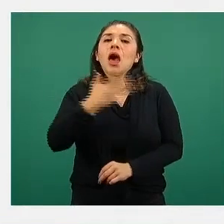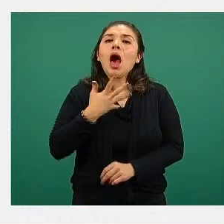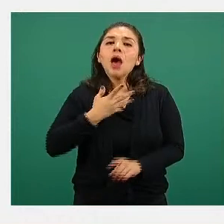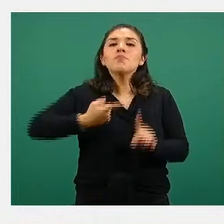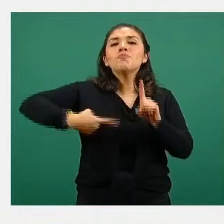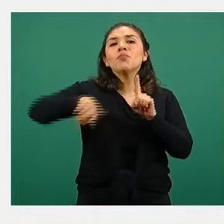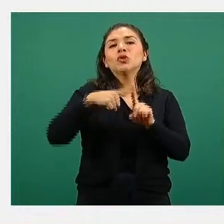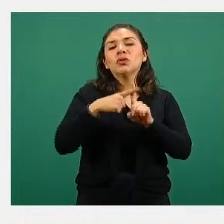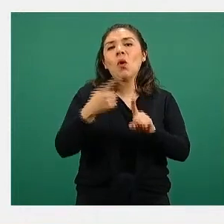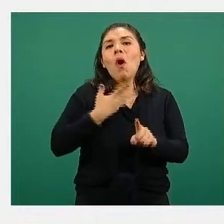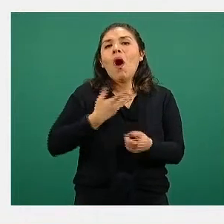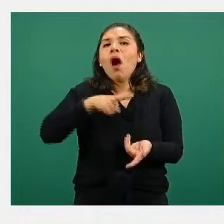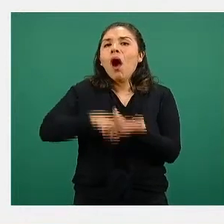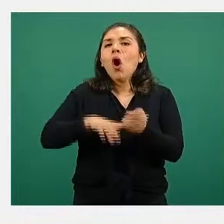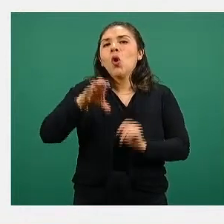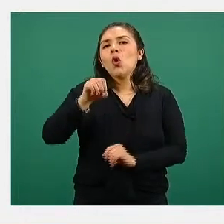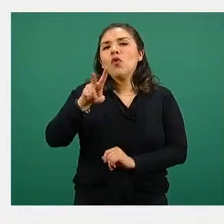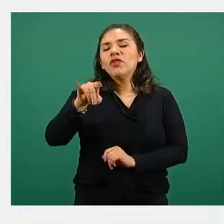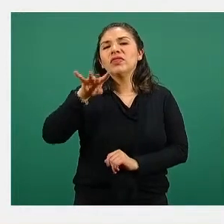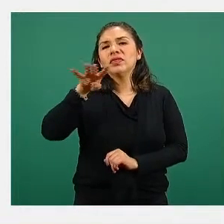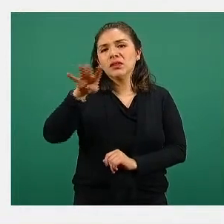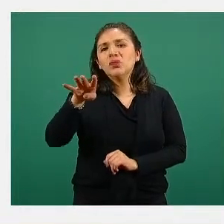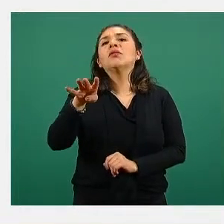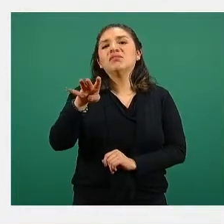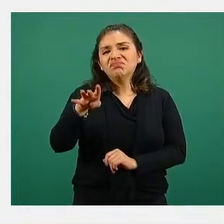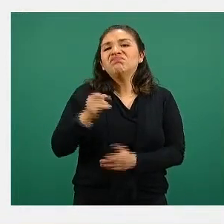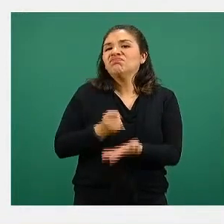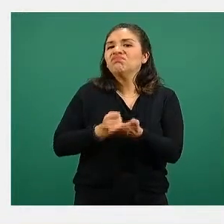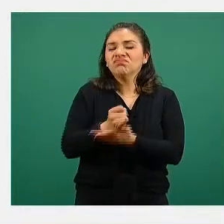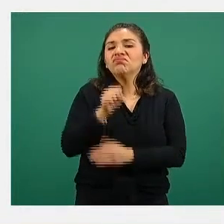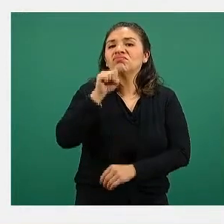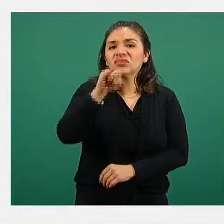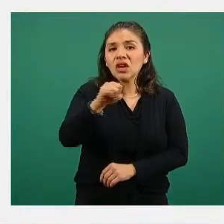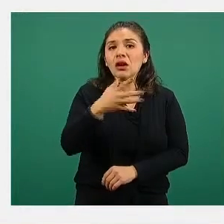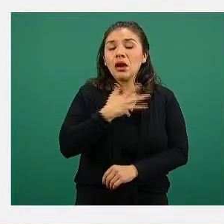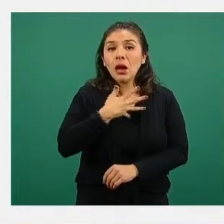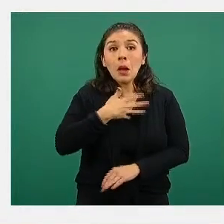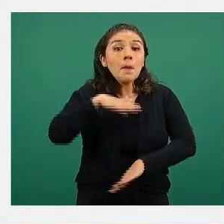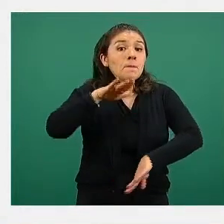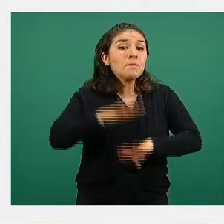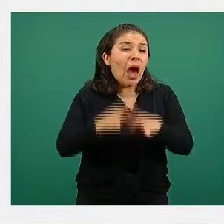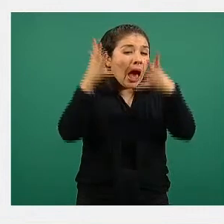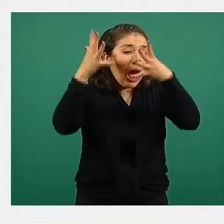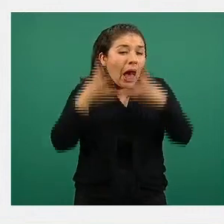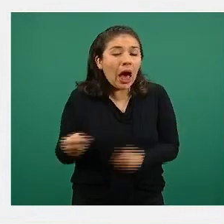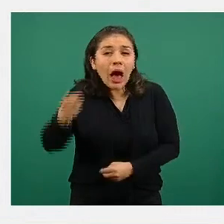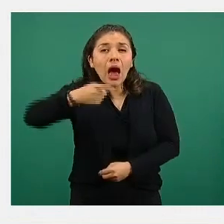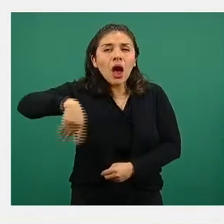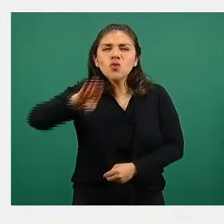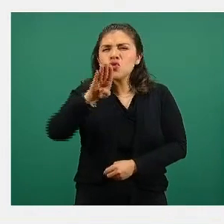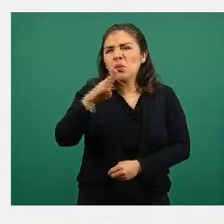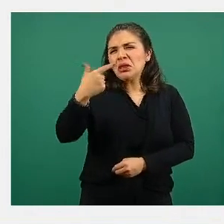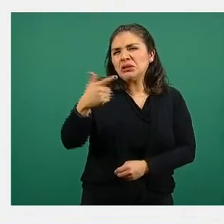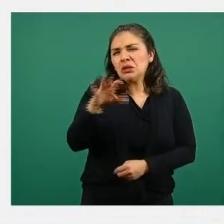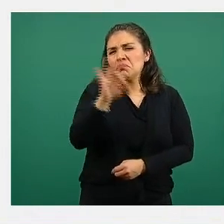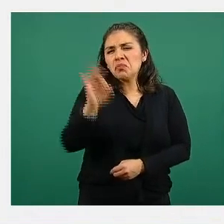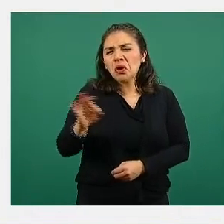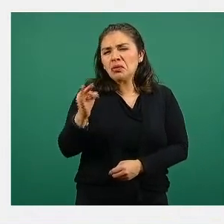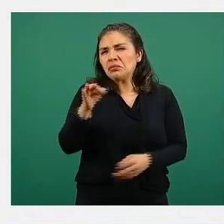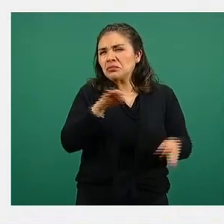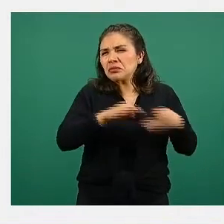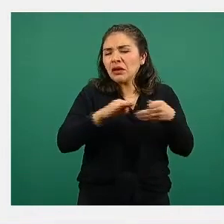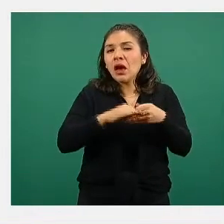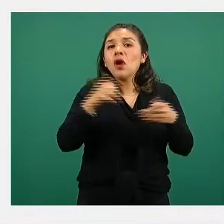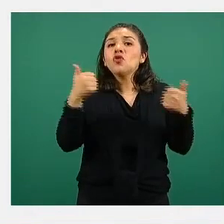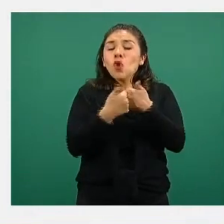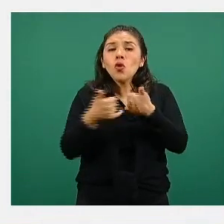casos, valga la redundancia, confirmados de la enfermedad. La gran mayoría de ellas, prácticamente el 97%, a través